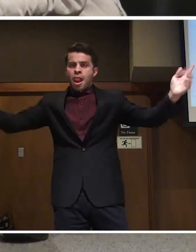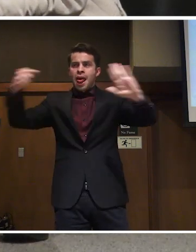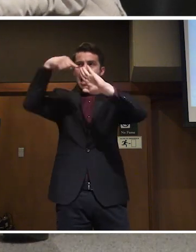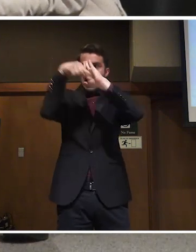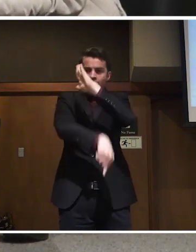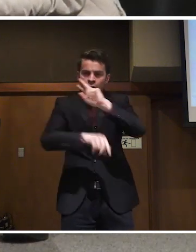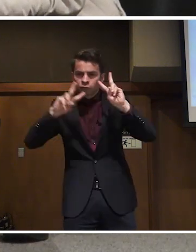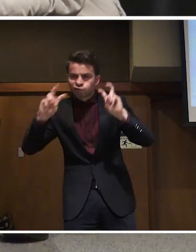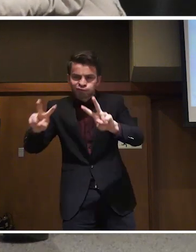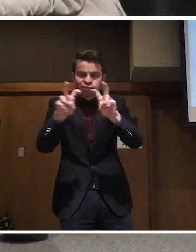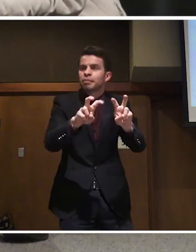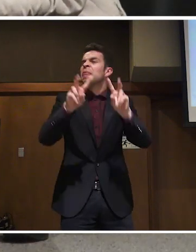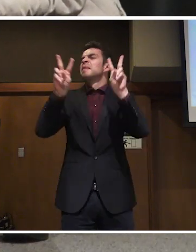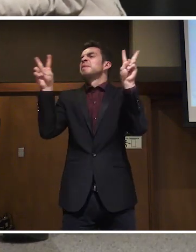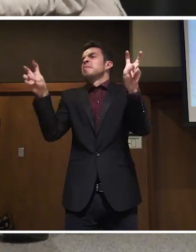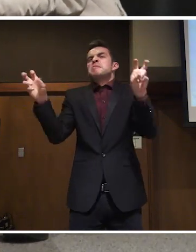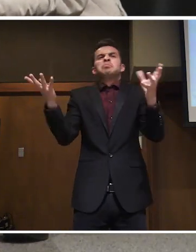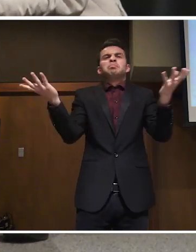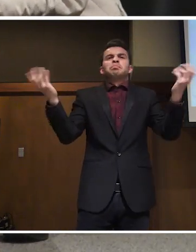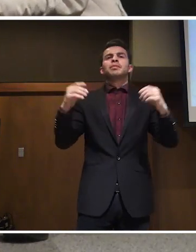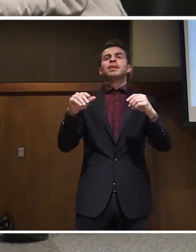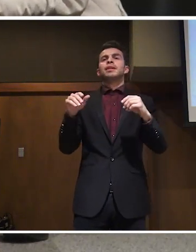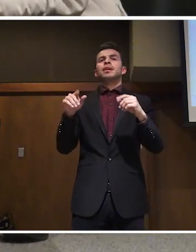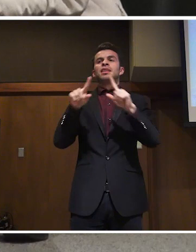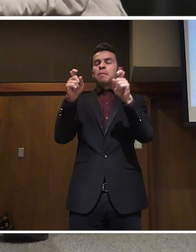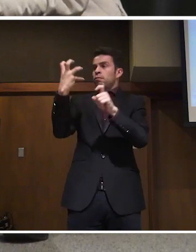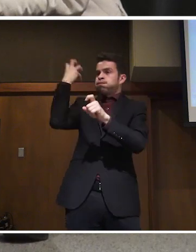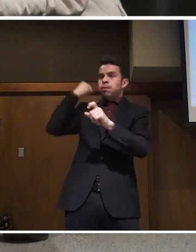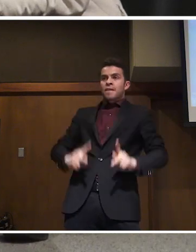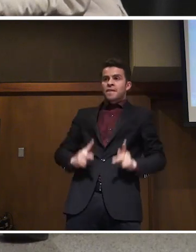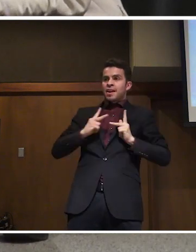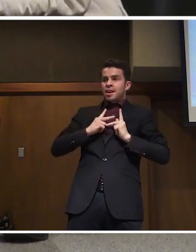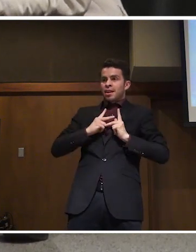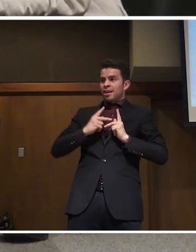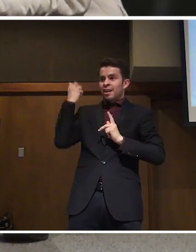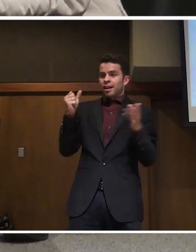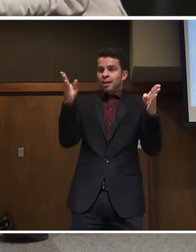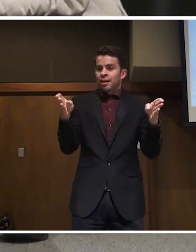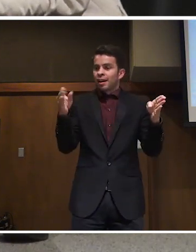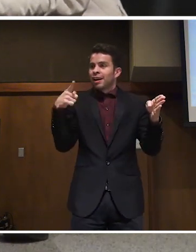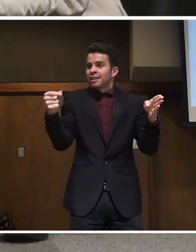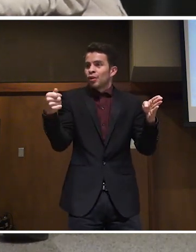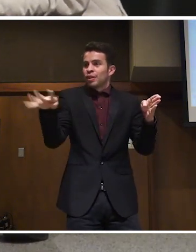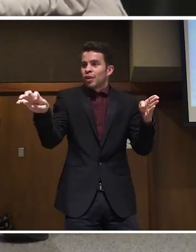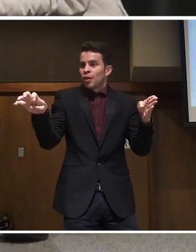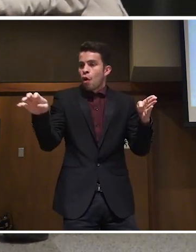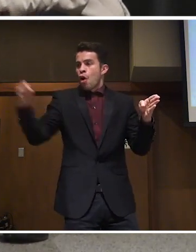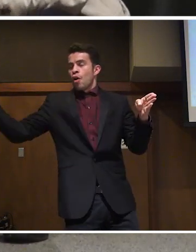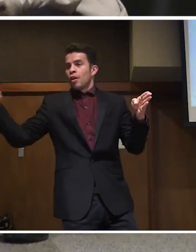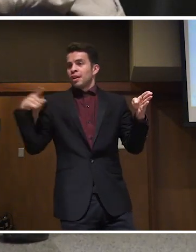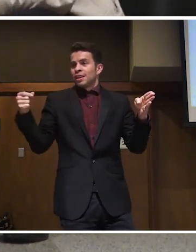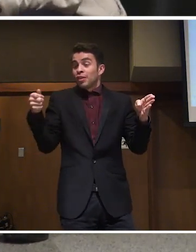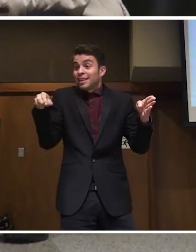sobre los tratamientos, la forma como se enfrentaba este problema en el siglo XIX o en el siglo XVIII. Pero